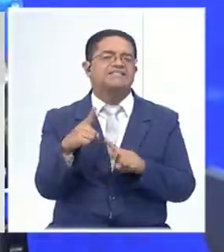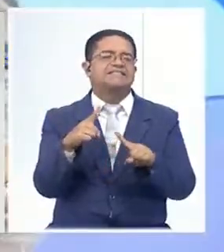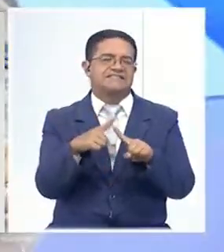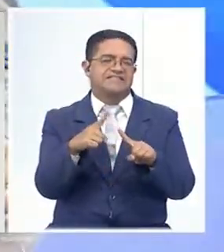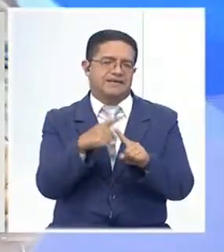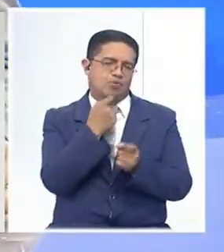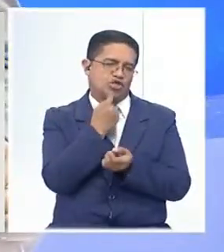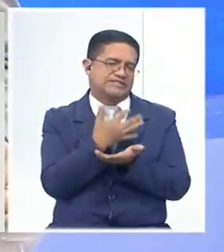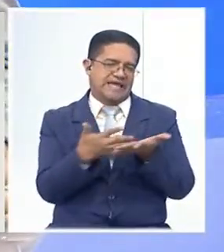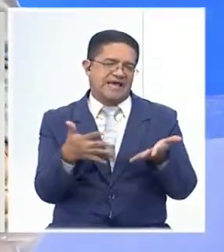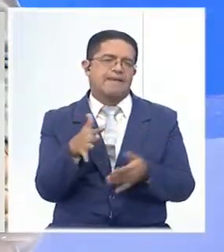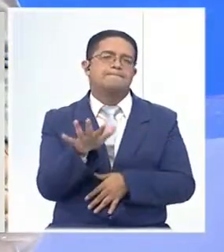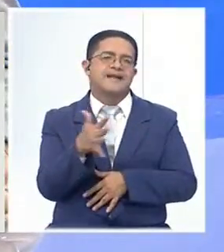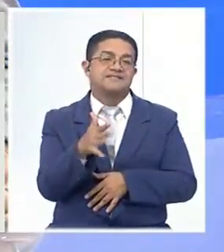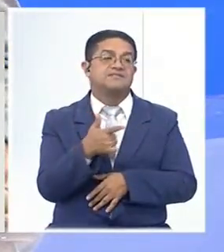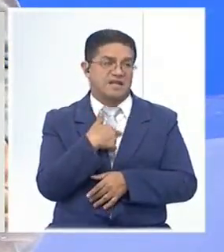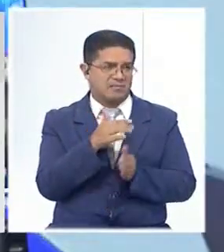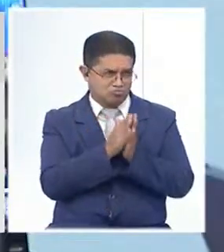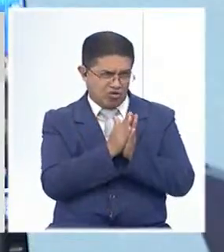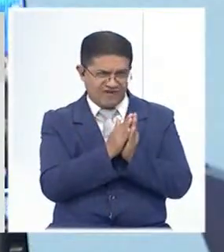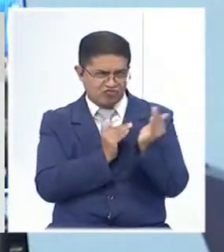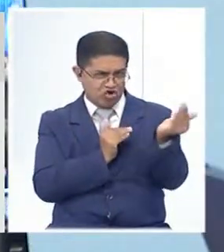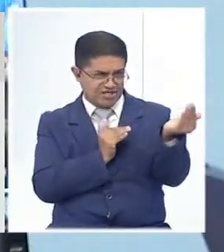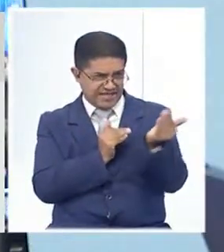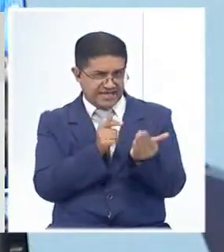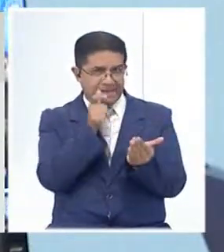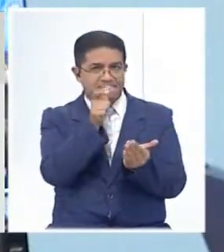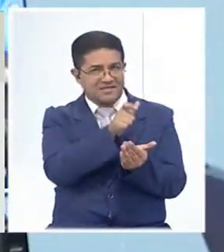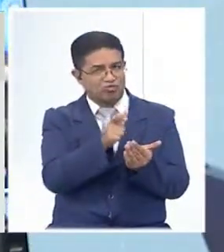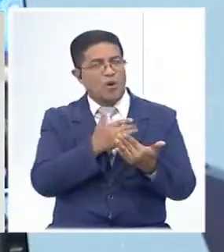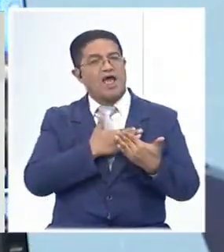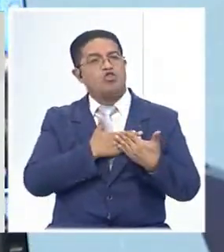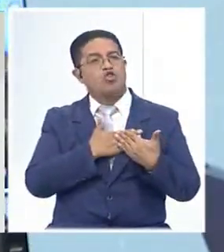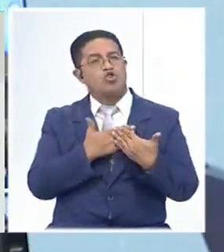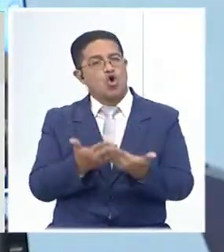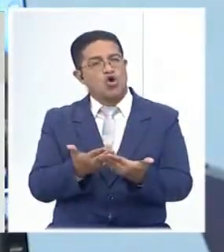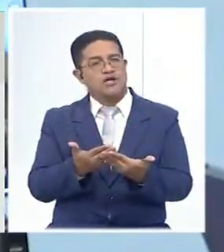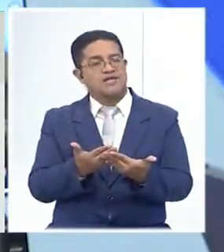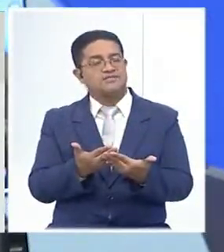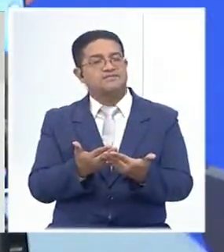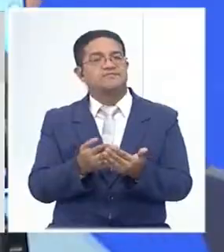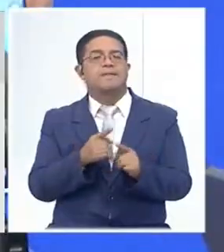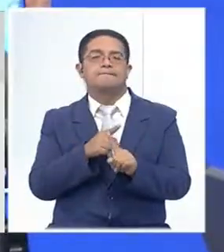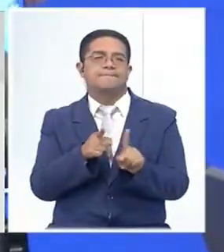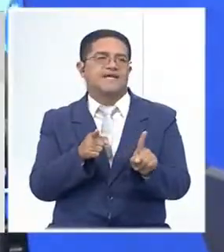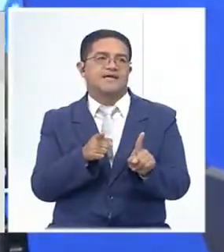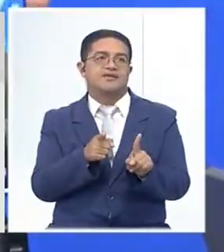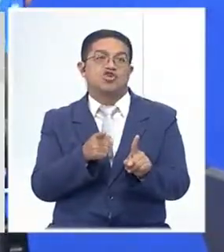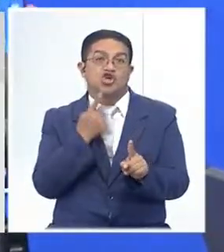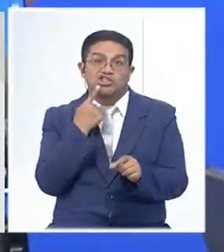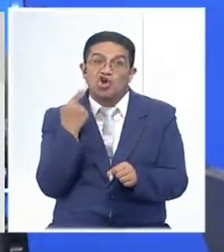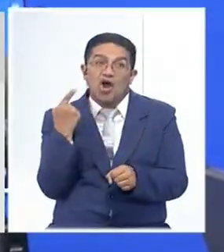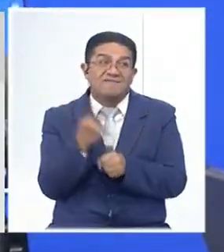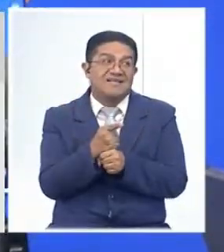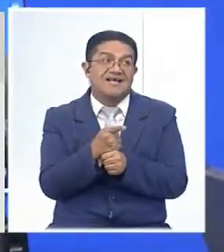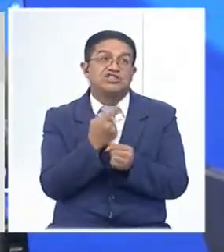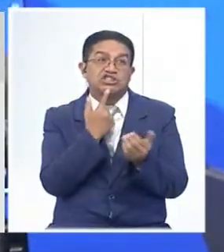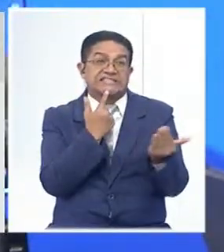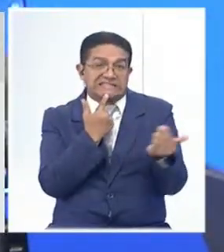similares, usted por favor traiga el donante, pero estrictamente no se puede exigir un grupo